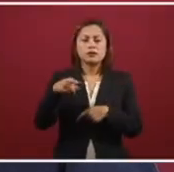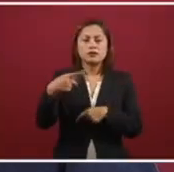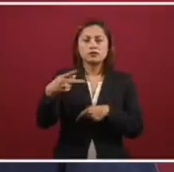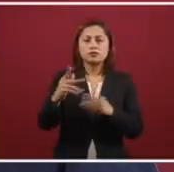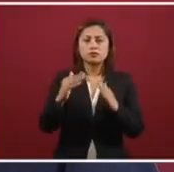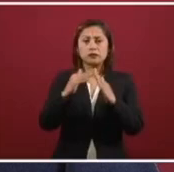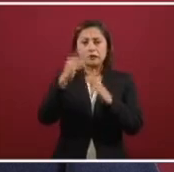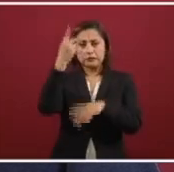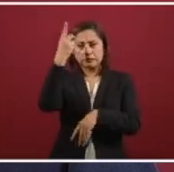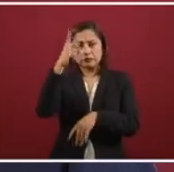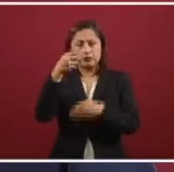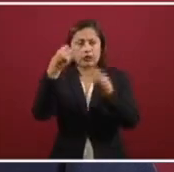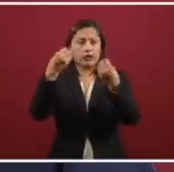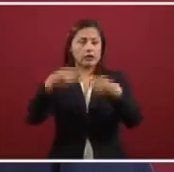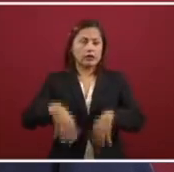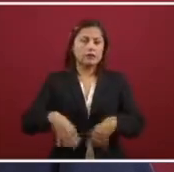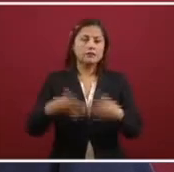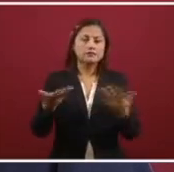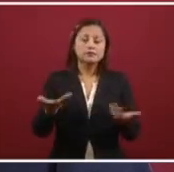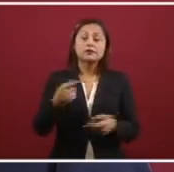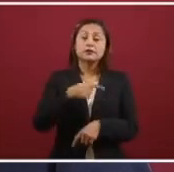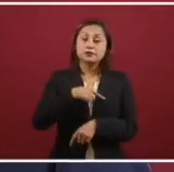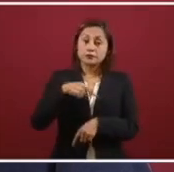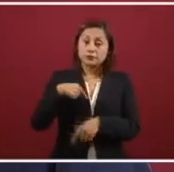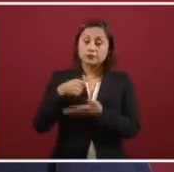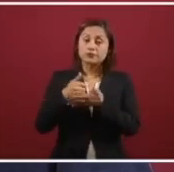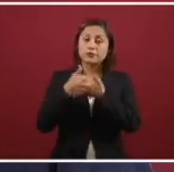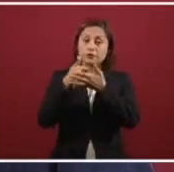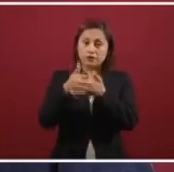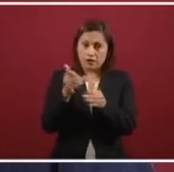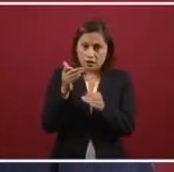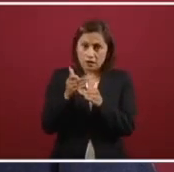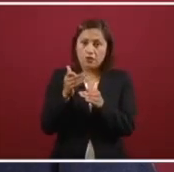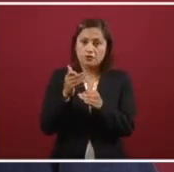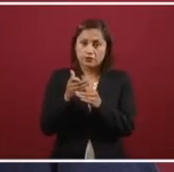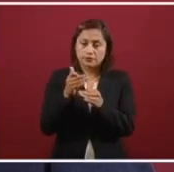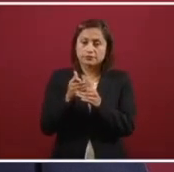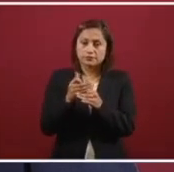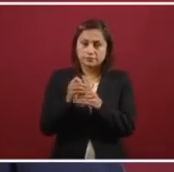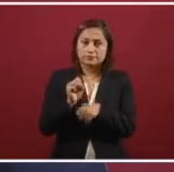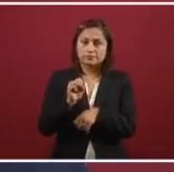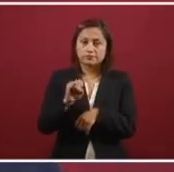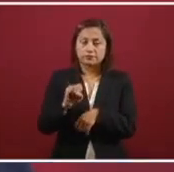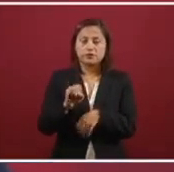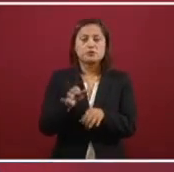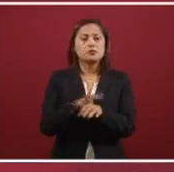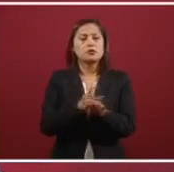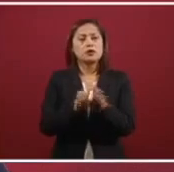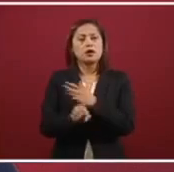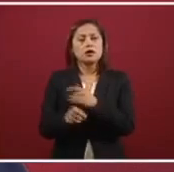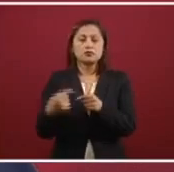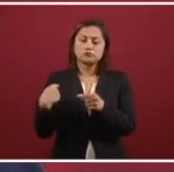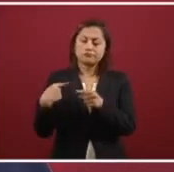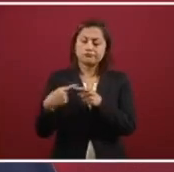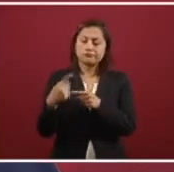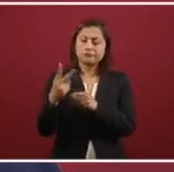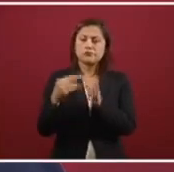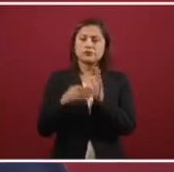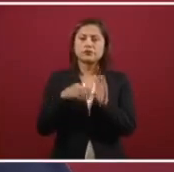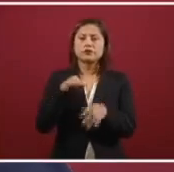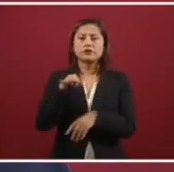demanda de reparar instalaciones públicas y apoyar a los damnificados. Este año se